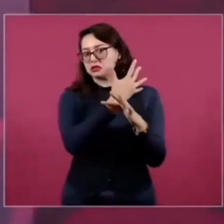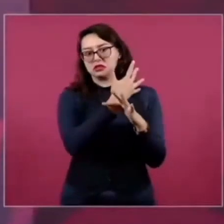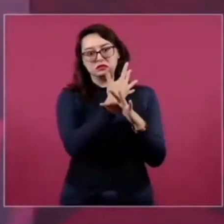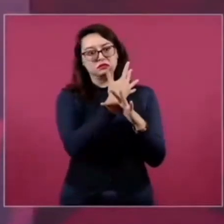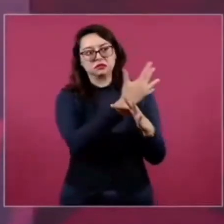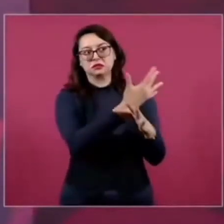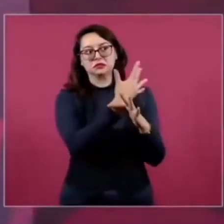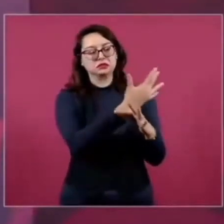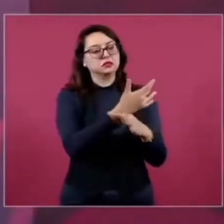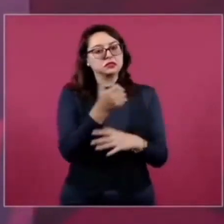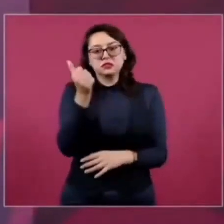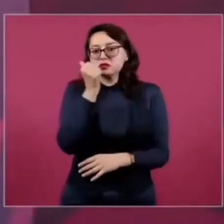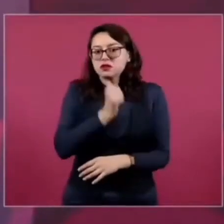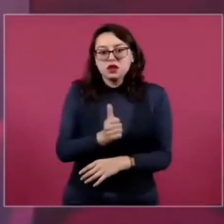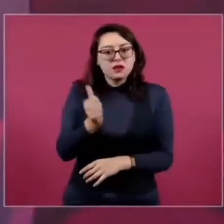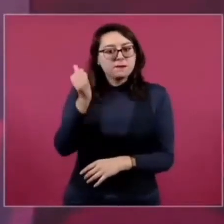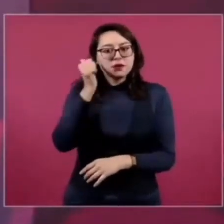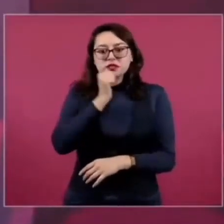entre iguales,